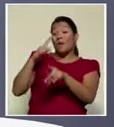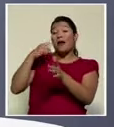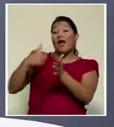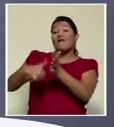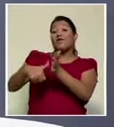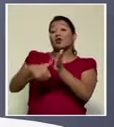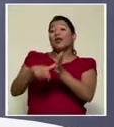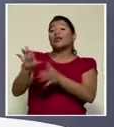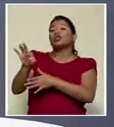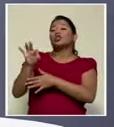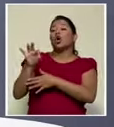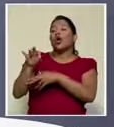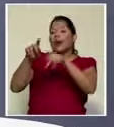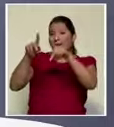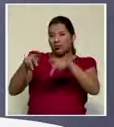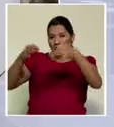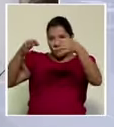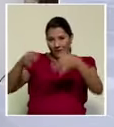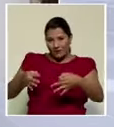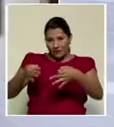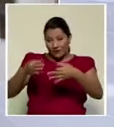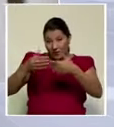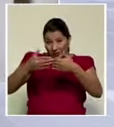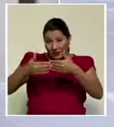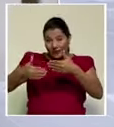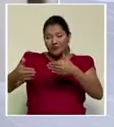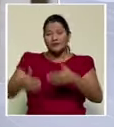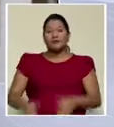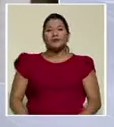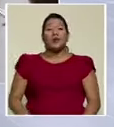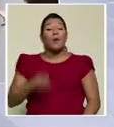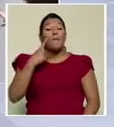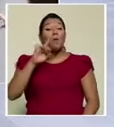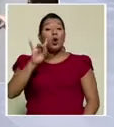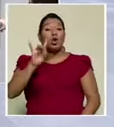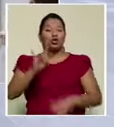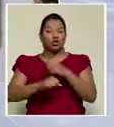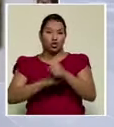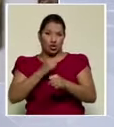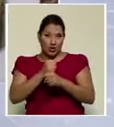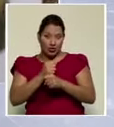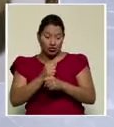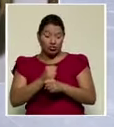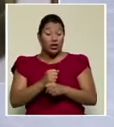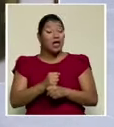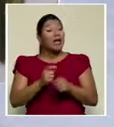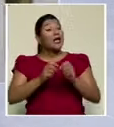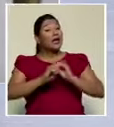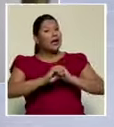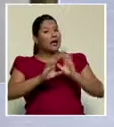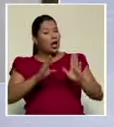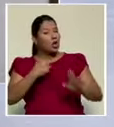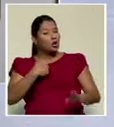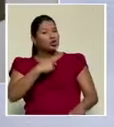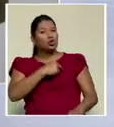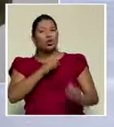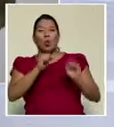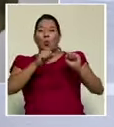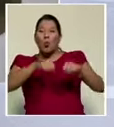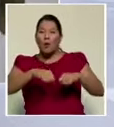del tribunal durante este proceso electoral. Claro que ahí uno podría, digamos, suponer que entre